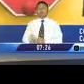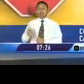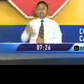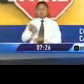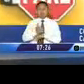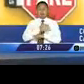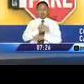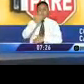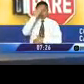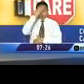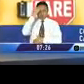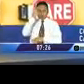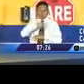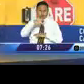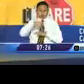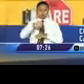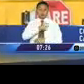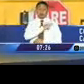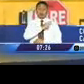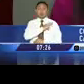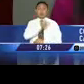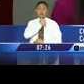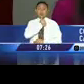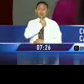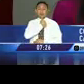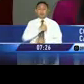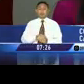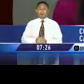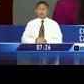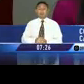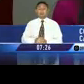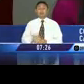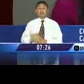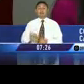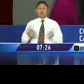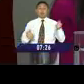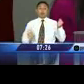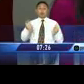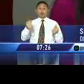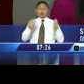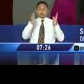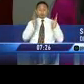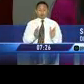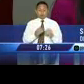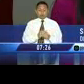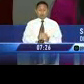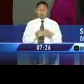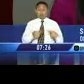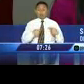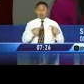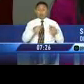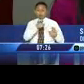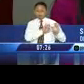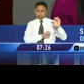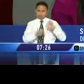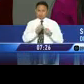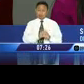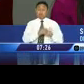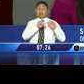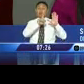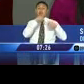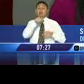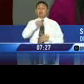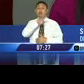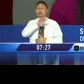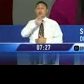plenamente capacitado de la universidad privada. A nuestros conductores les iremos evaluando todos los días. Son